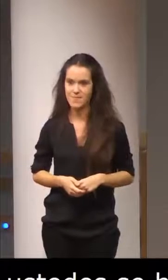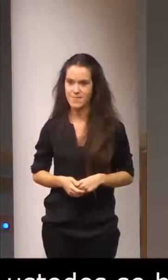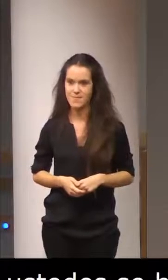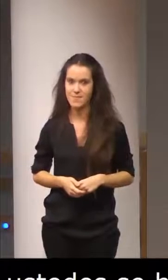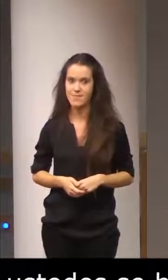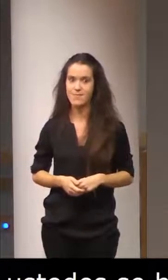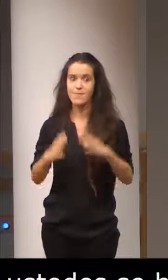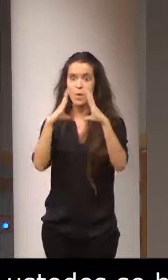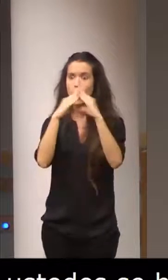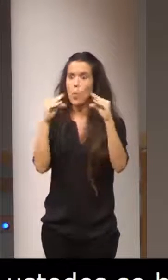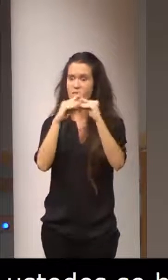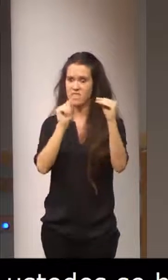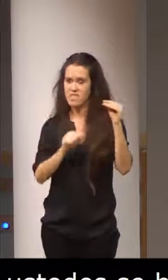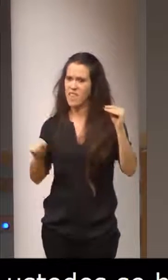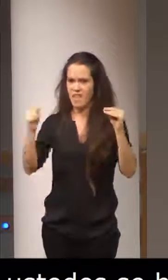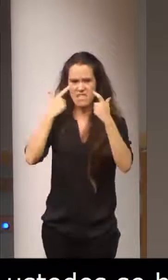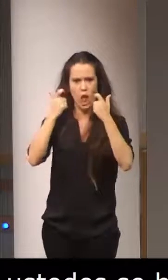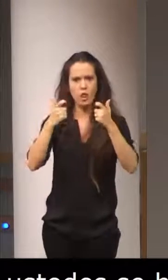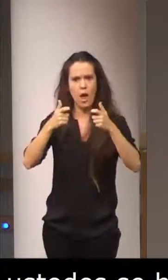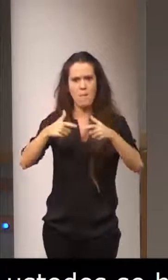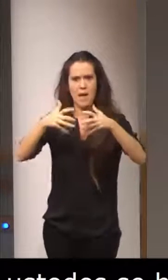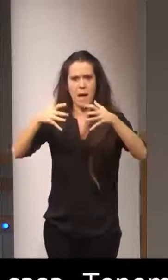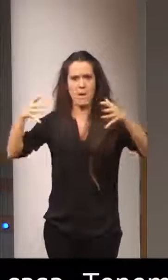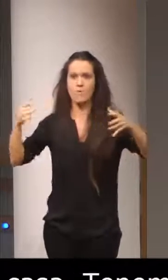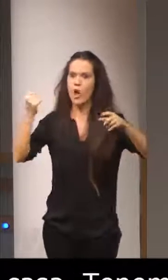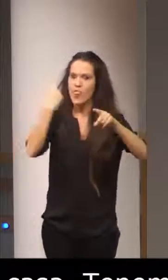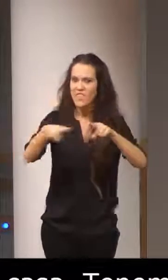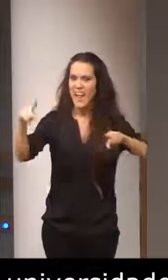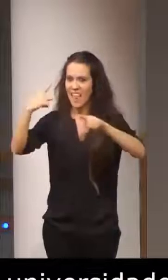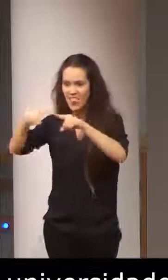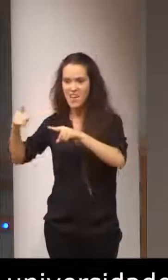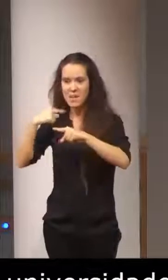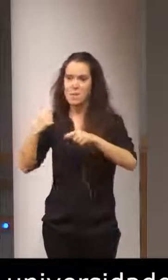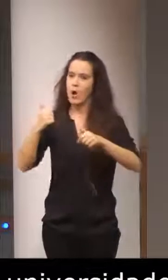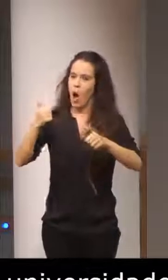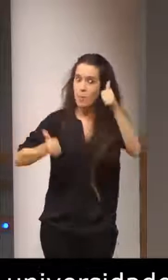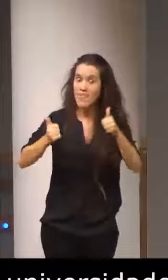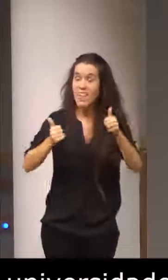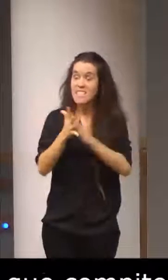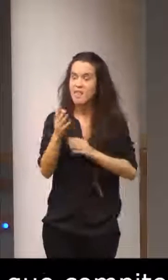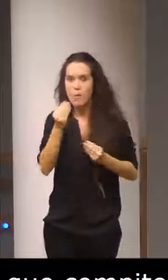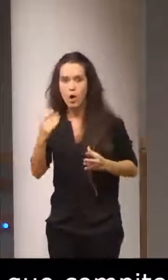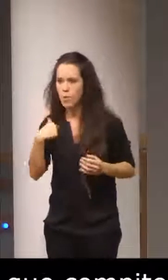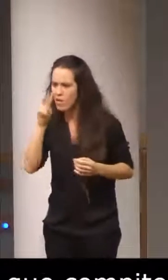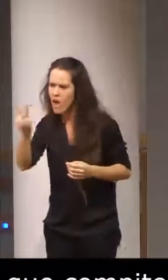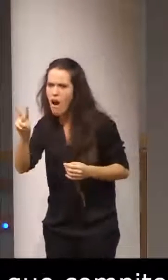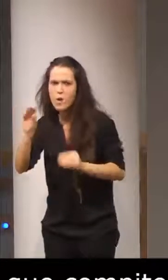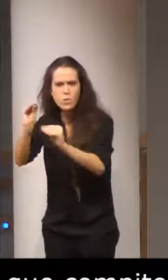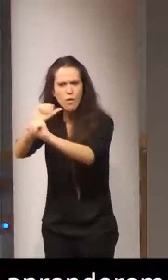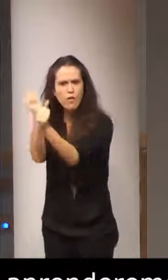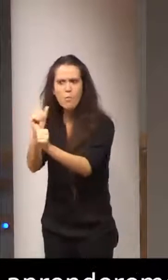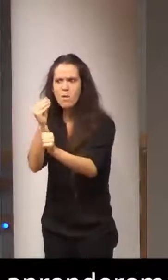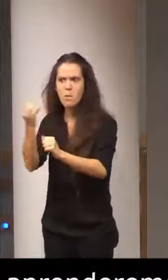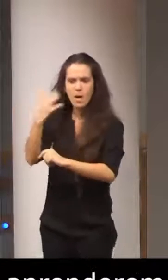que hacen cosas diferentes que compiten con nosotros y así todos aprenderemos a hacerlo mejor porque en última instancia la